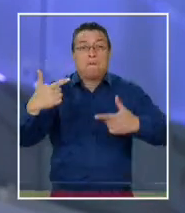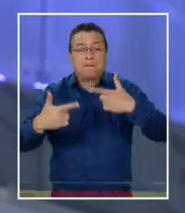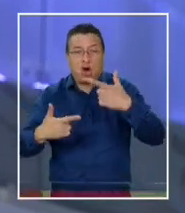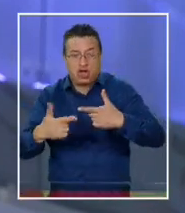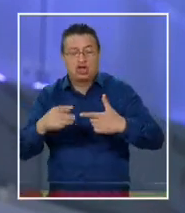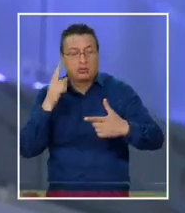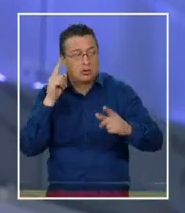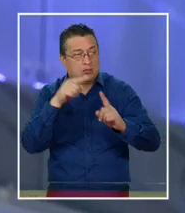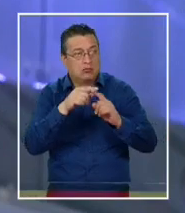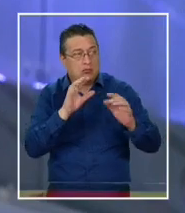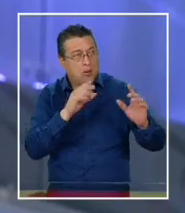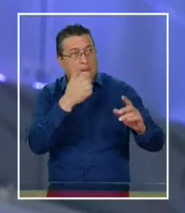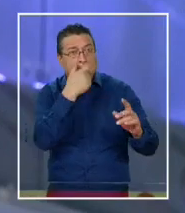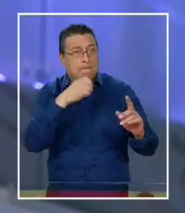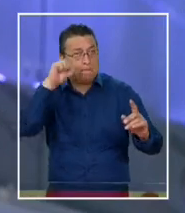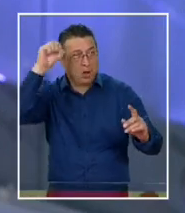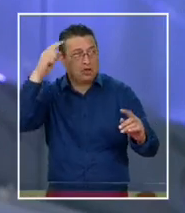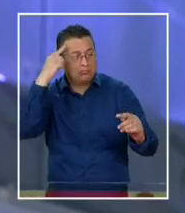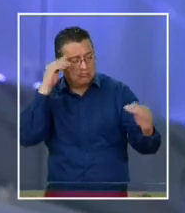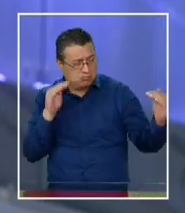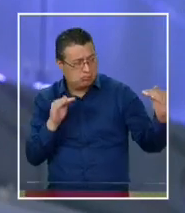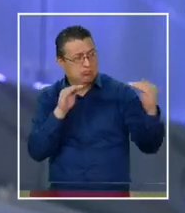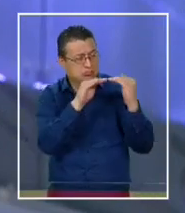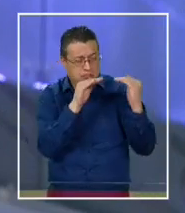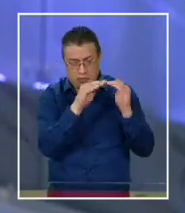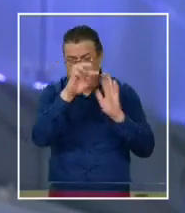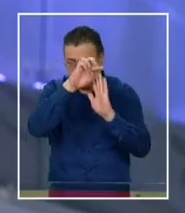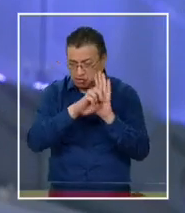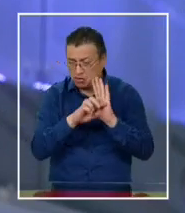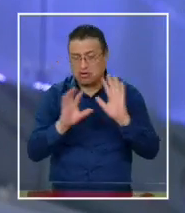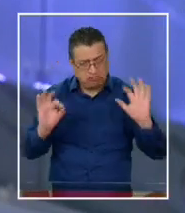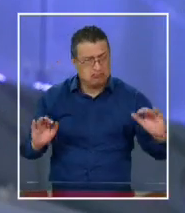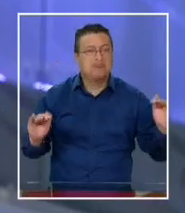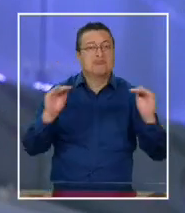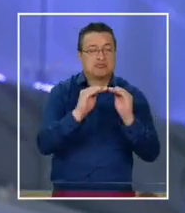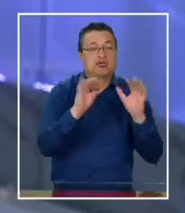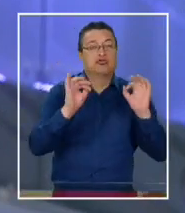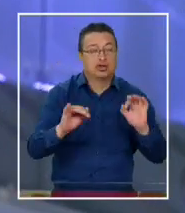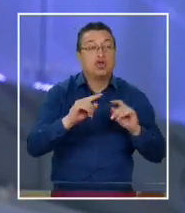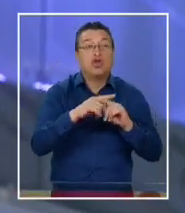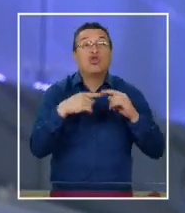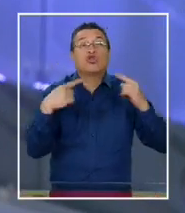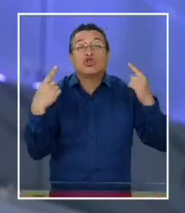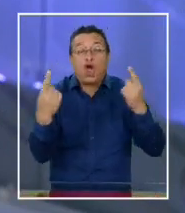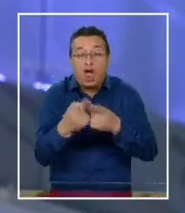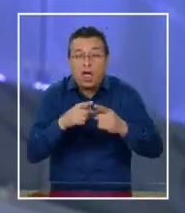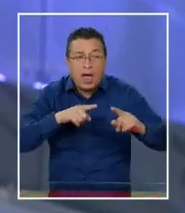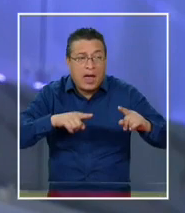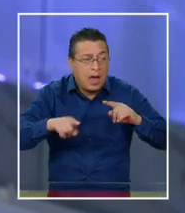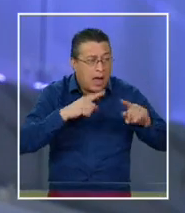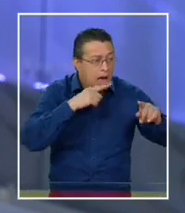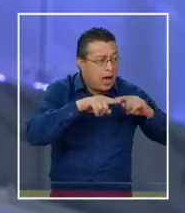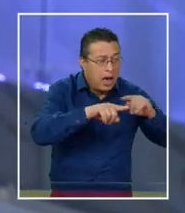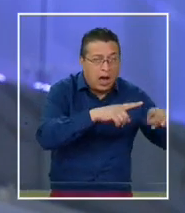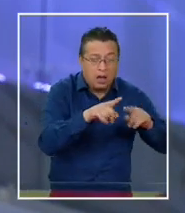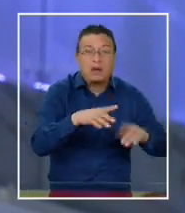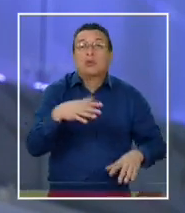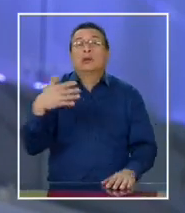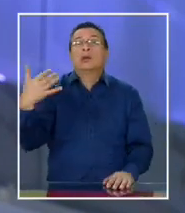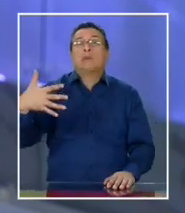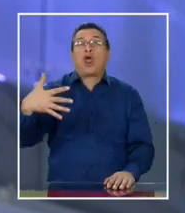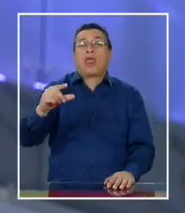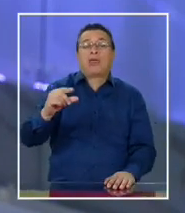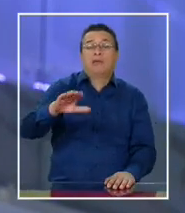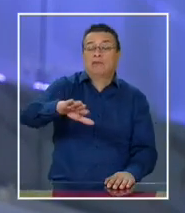cercanía con el proyecto que representa el presidente borich Entonces desde ese punto de vista todo lo que se haya tenido que hacer para llegar a esto es irrelevante